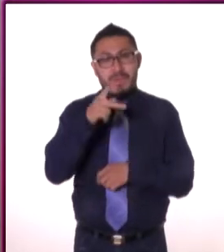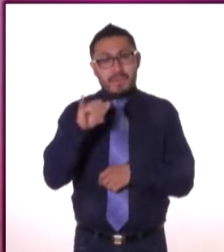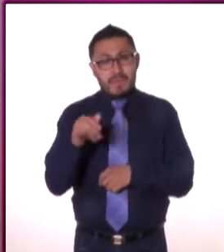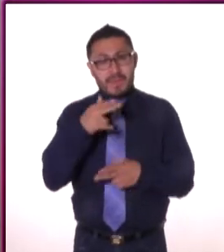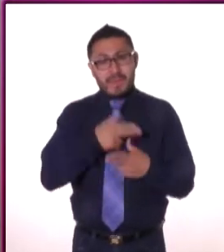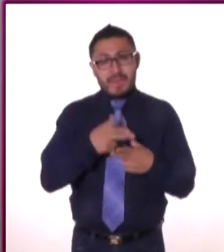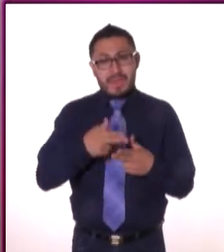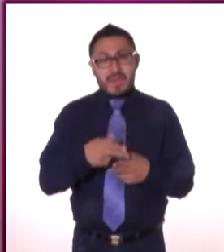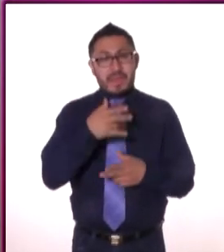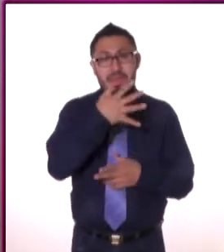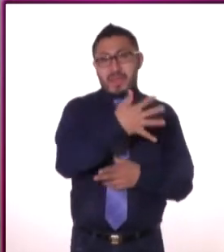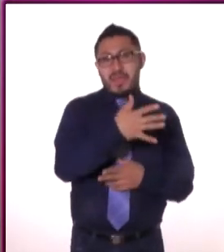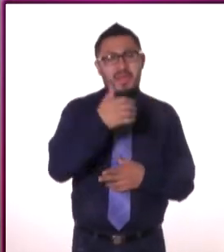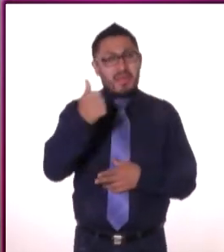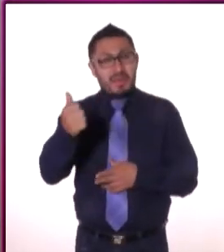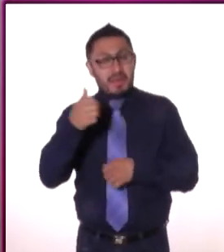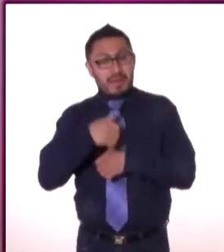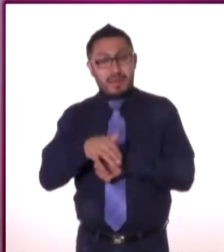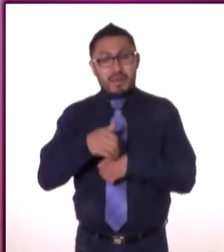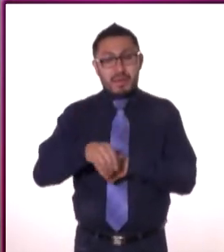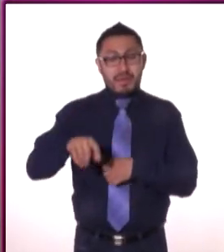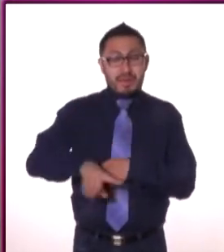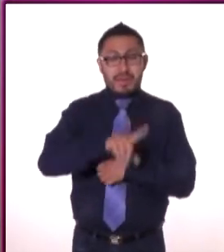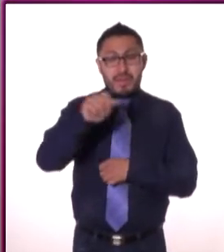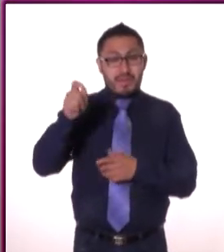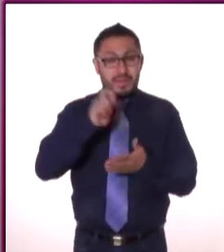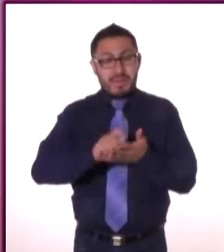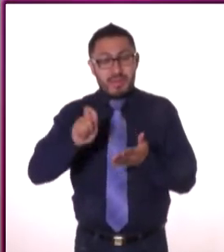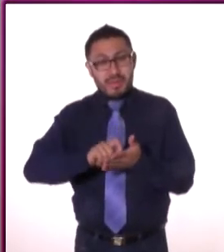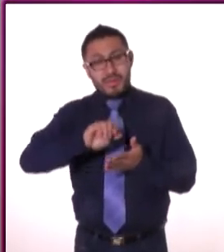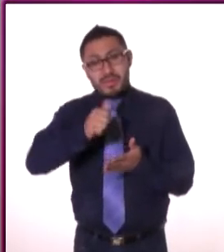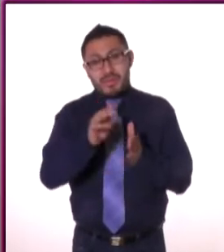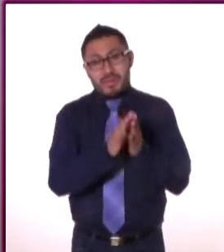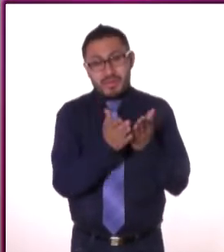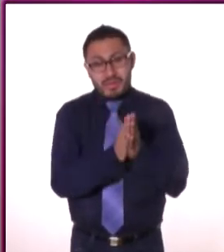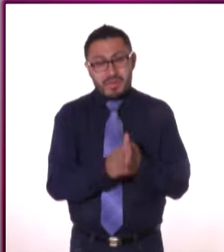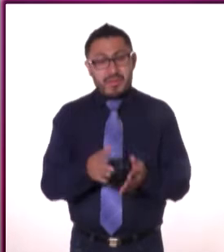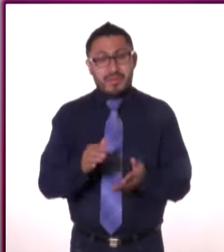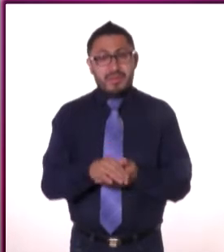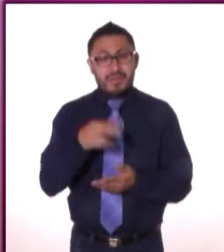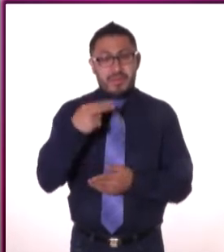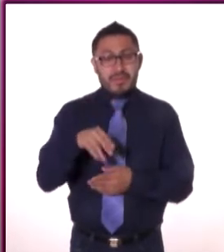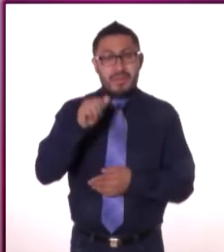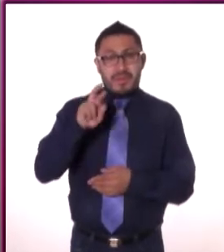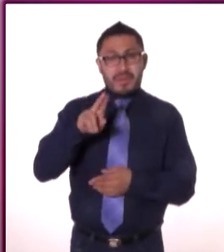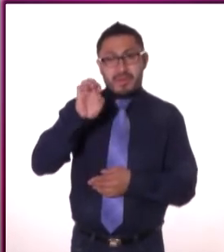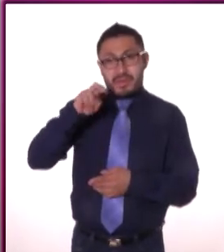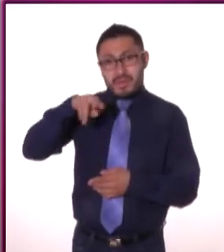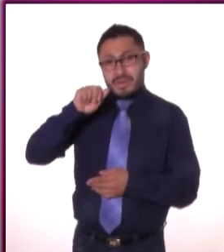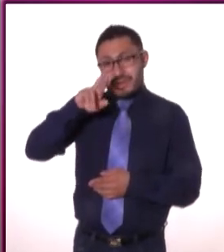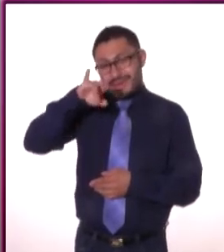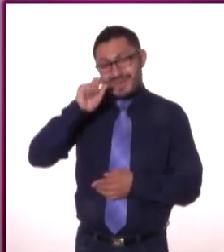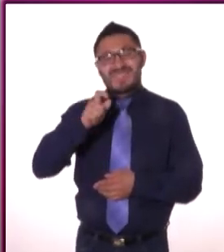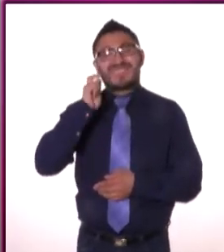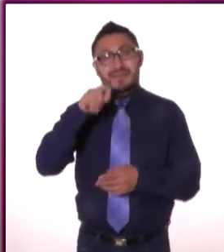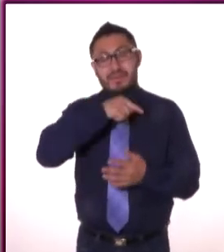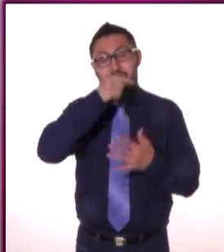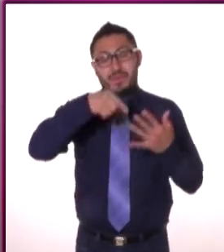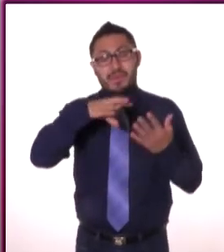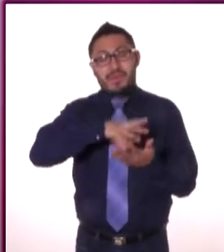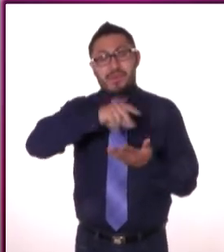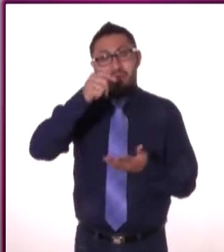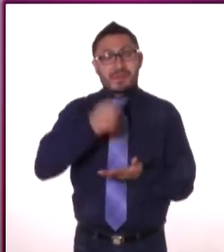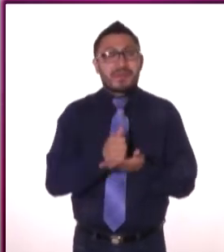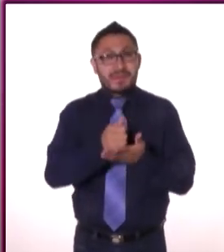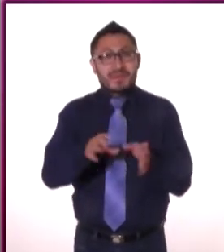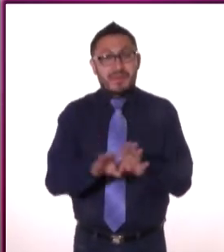Calculó el número pi hasta 5 o 6 dígitos. Luego escribió otro libro que se llama El Arenario o Contador de Arena,